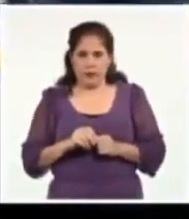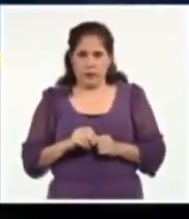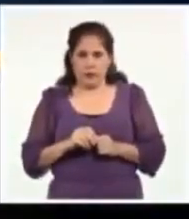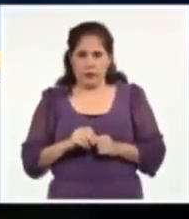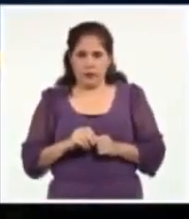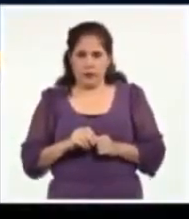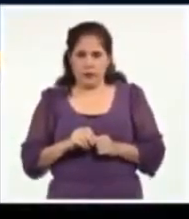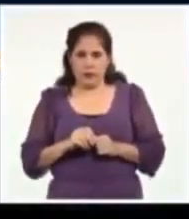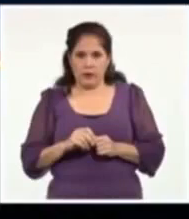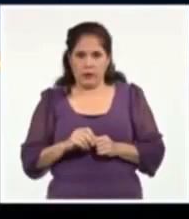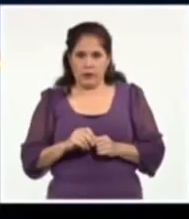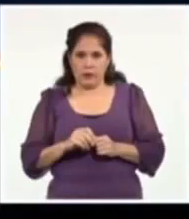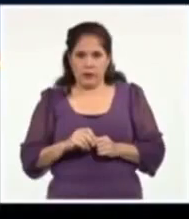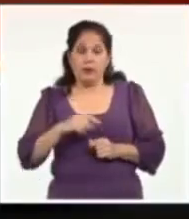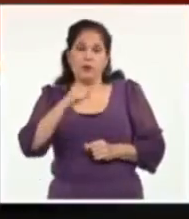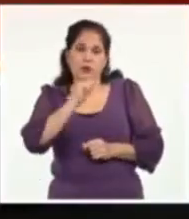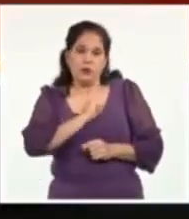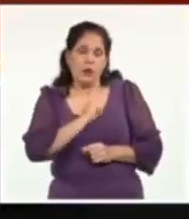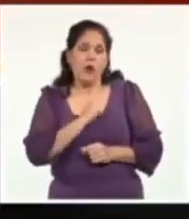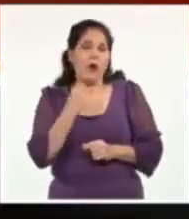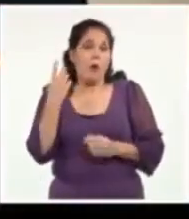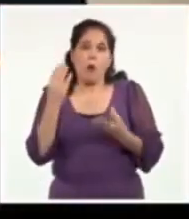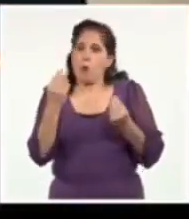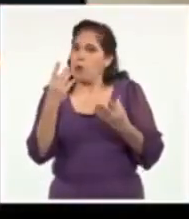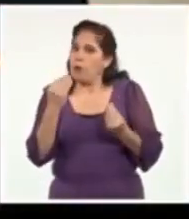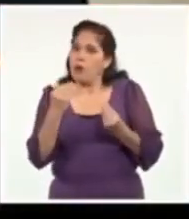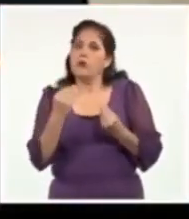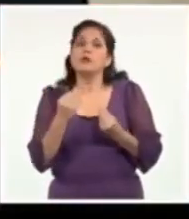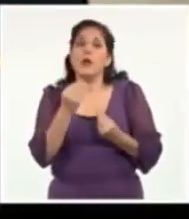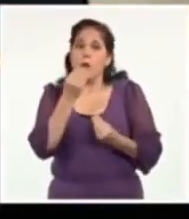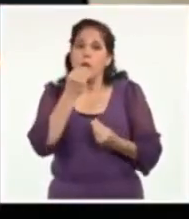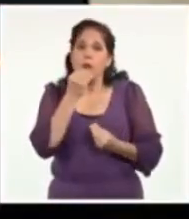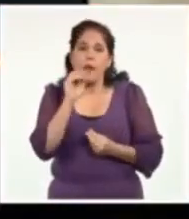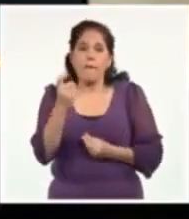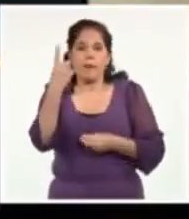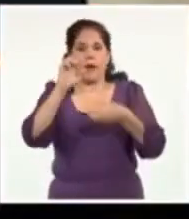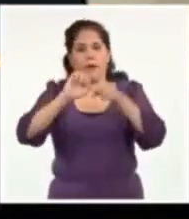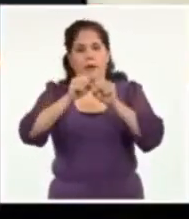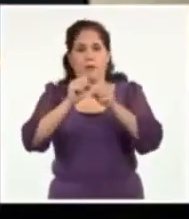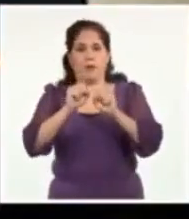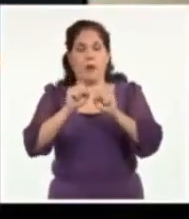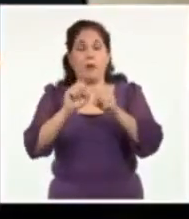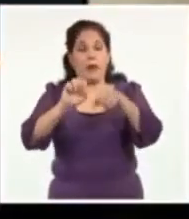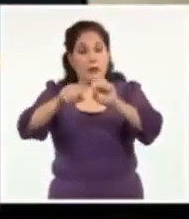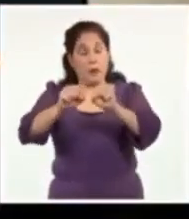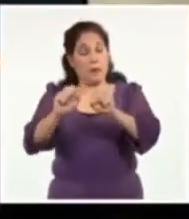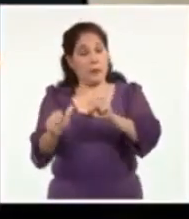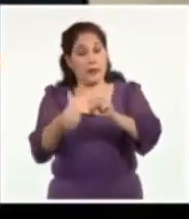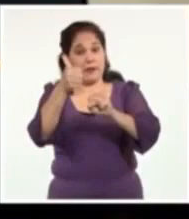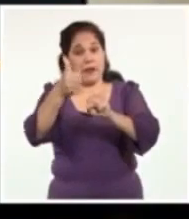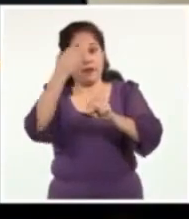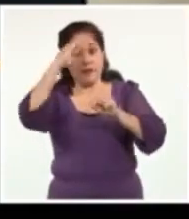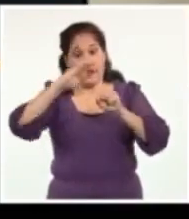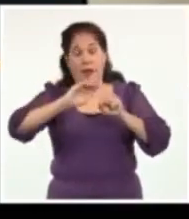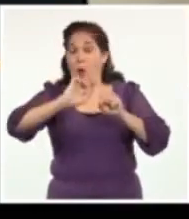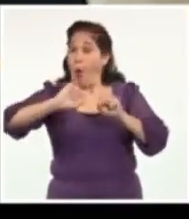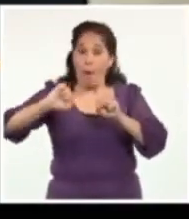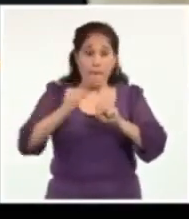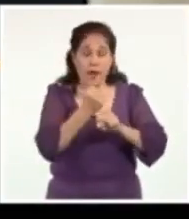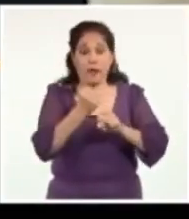diploma superior, ganó como mi primer diploma. Un diploma de presidente de la